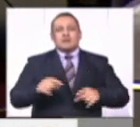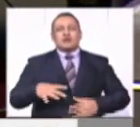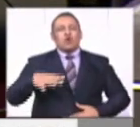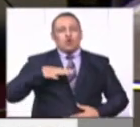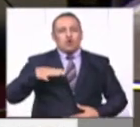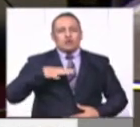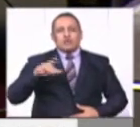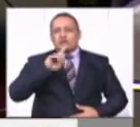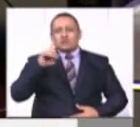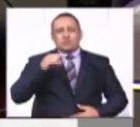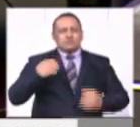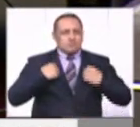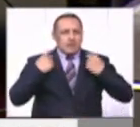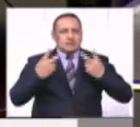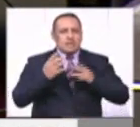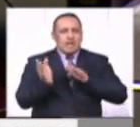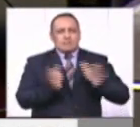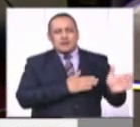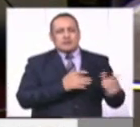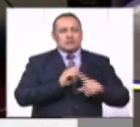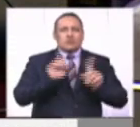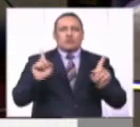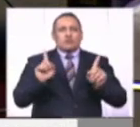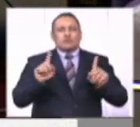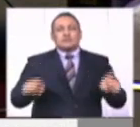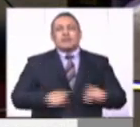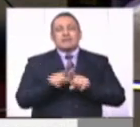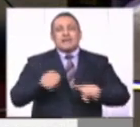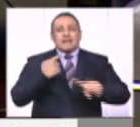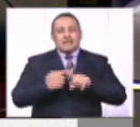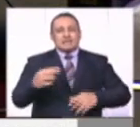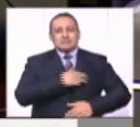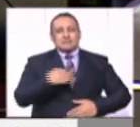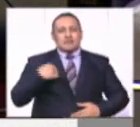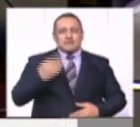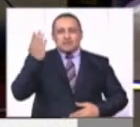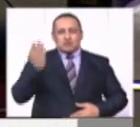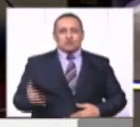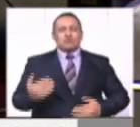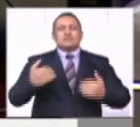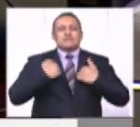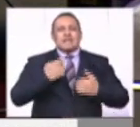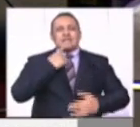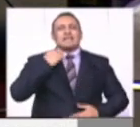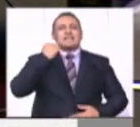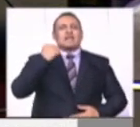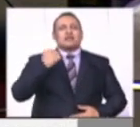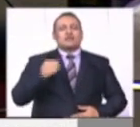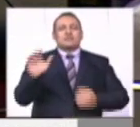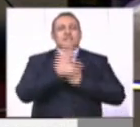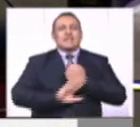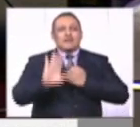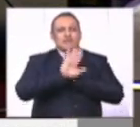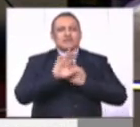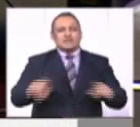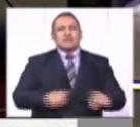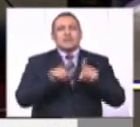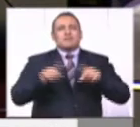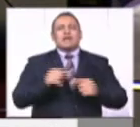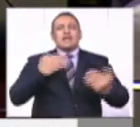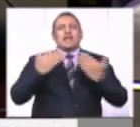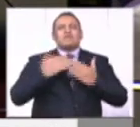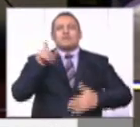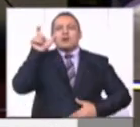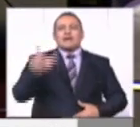presidente no quita lo valiente el expremier tiene el derecho de defenderse en el estilo